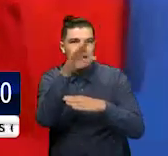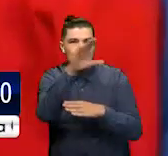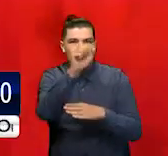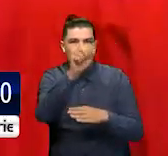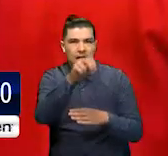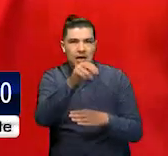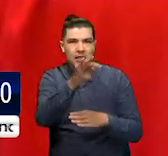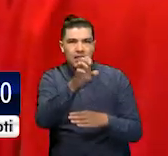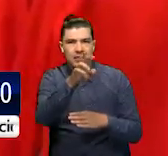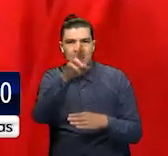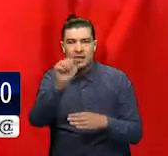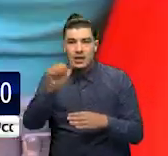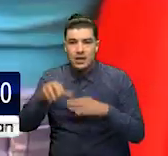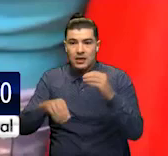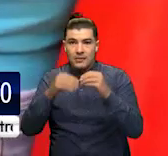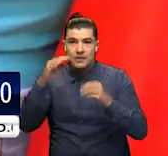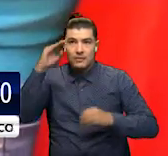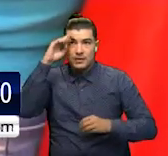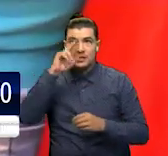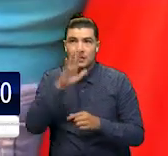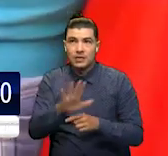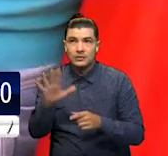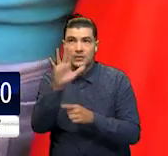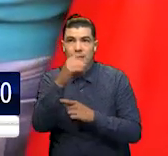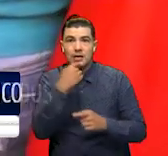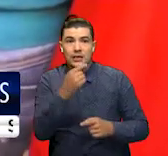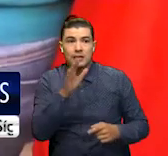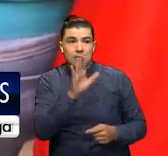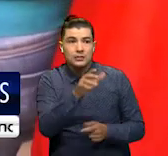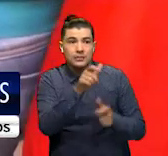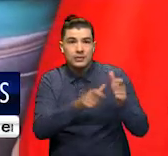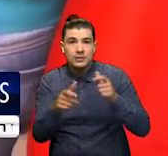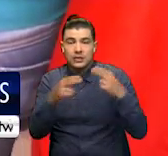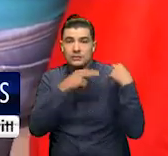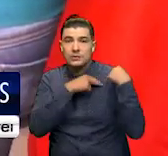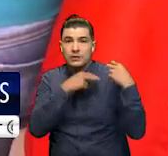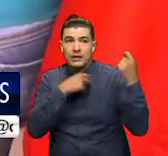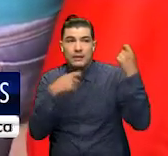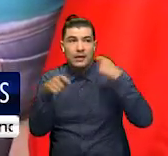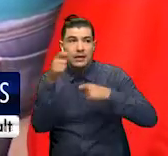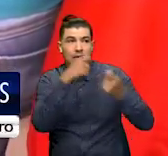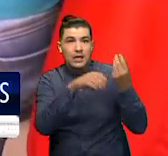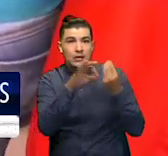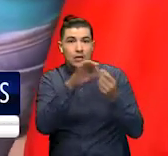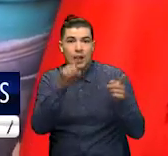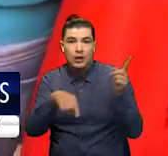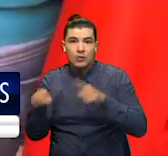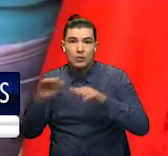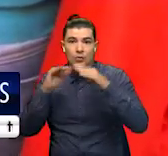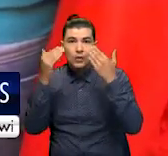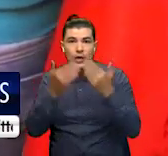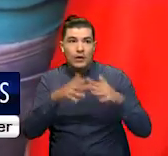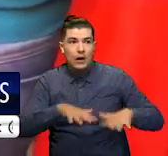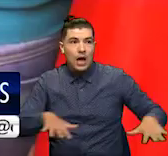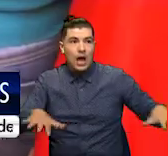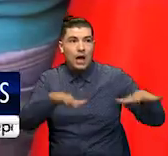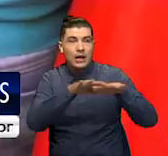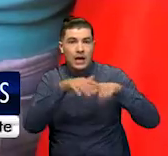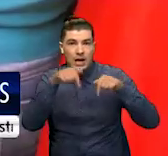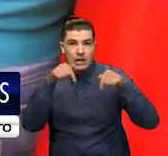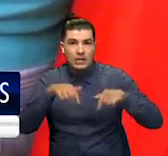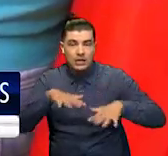Cantera. Las autoridades aseguran que estas personas tenían distribución de alcaloides en algunos colegios y zonas comerciales del